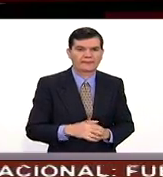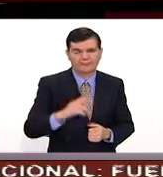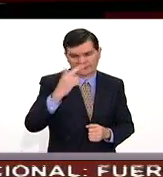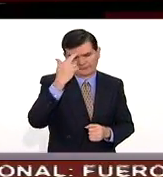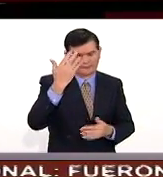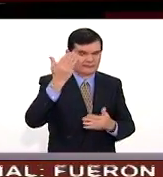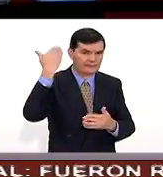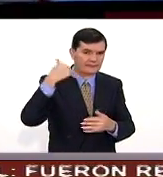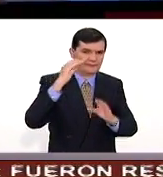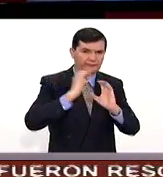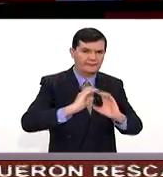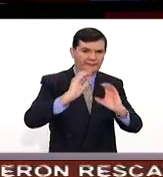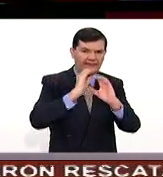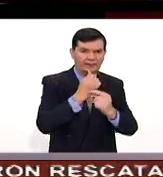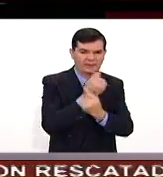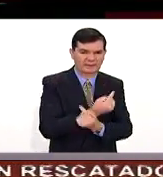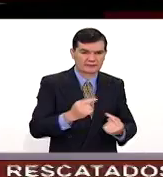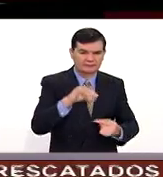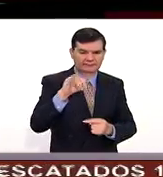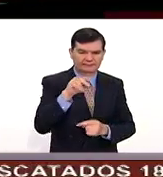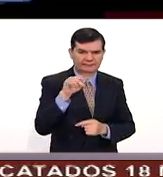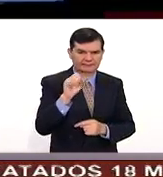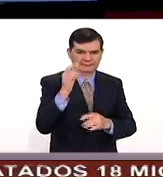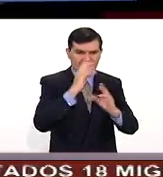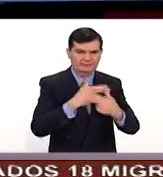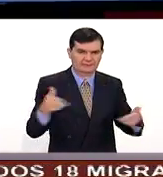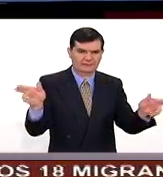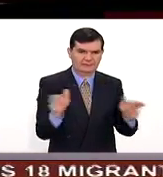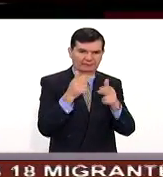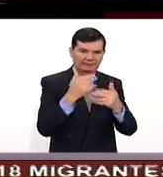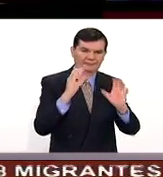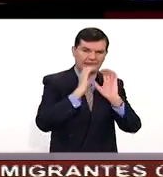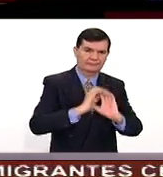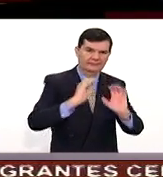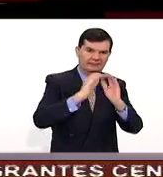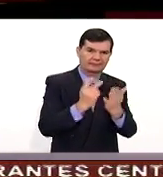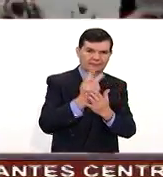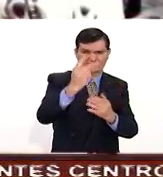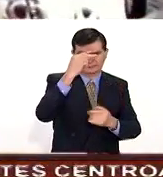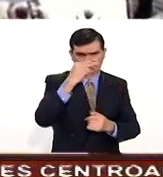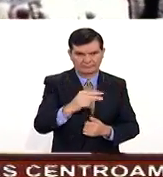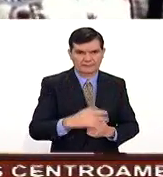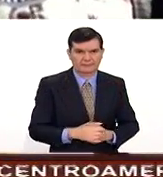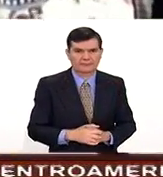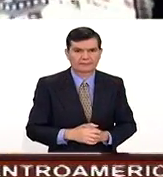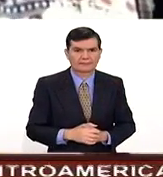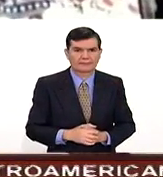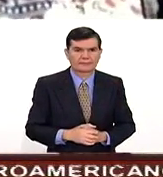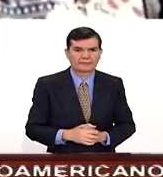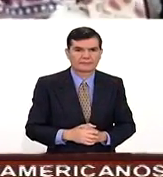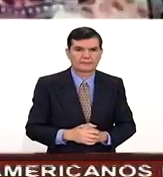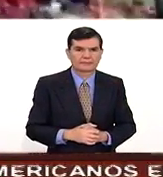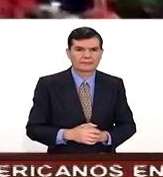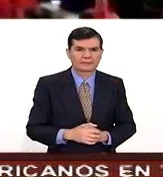¿Recuerda usted al coro de niños Mijes que cantó el himno nacional durante el Gran Premio de México?